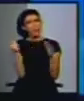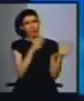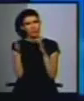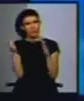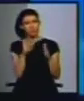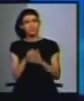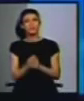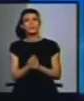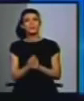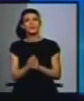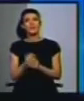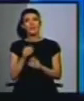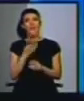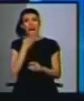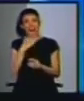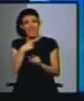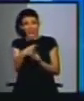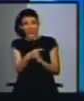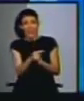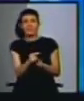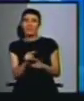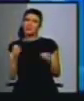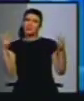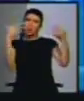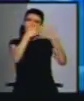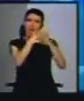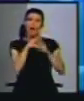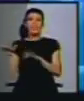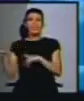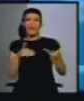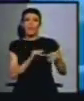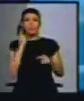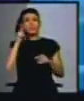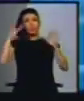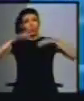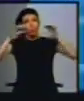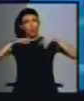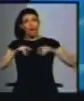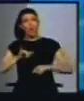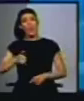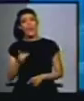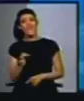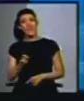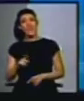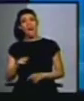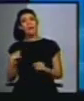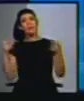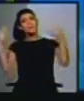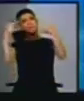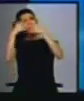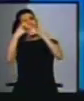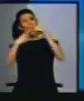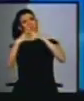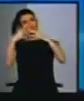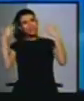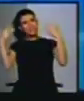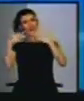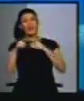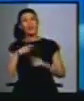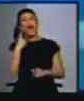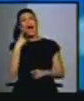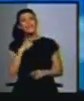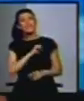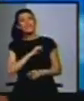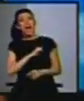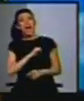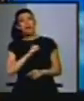hora. La Antártida mayormente nublada, Isla de Pascua espera chubascos y Juan Fernández bajo cielos parciales. Revisemos qué pasará en